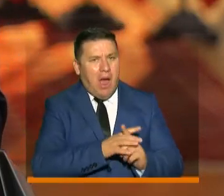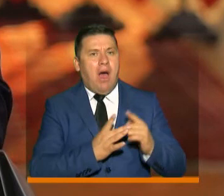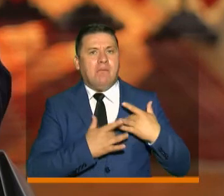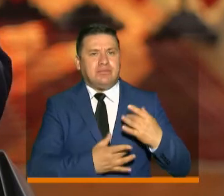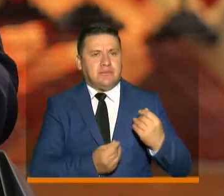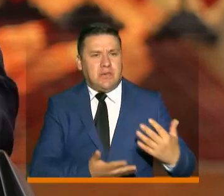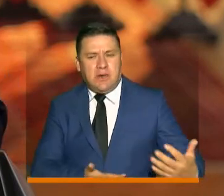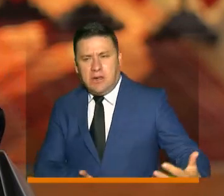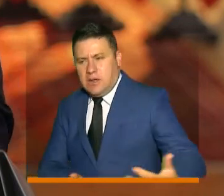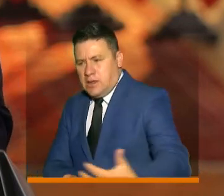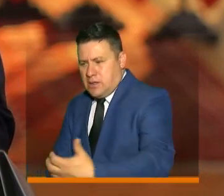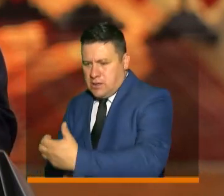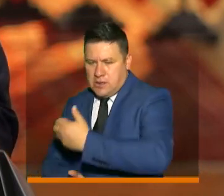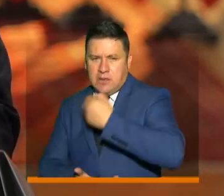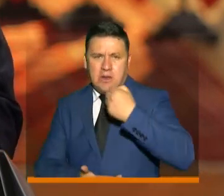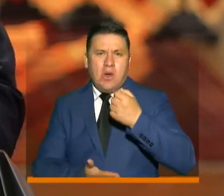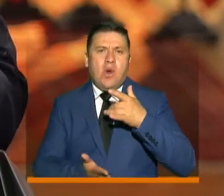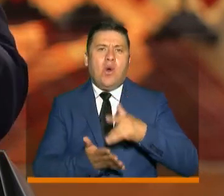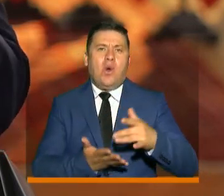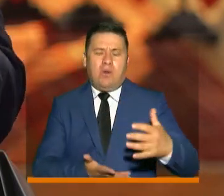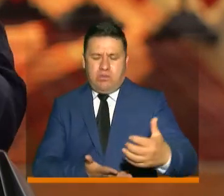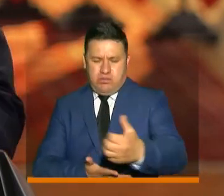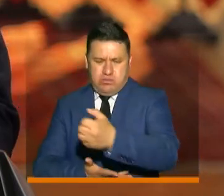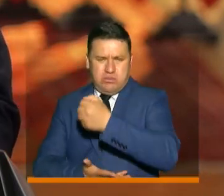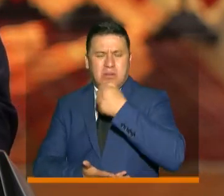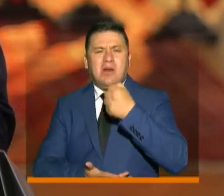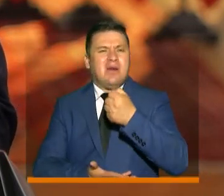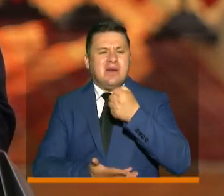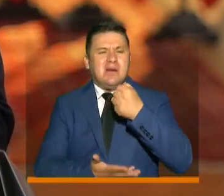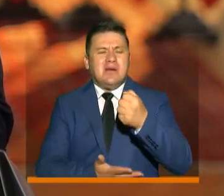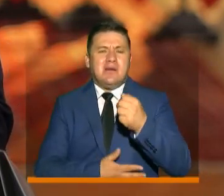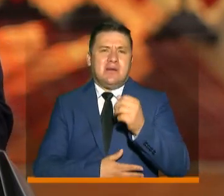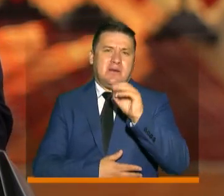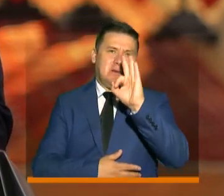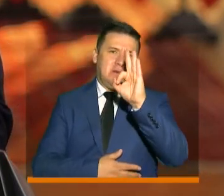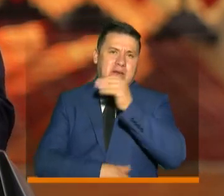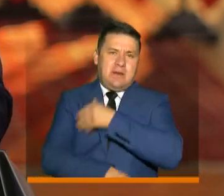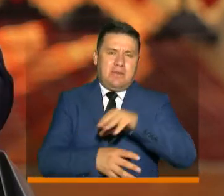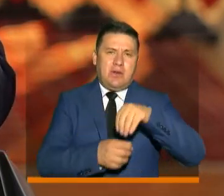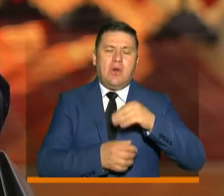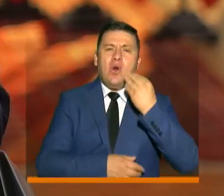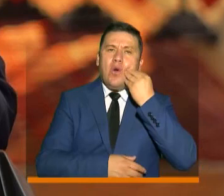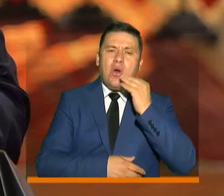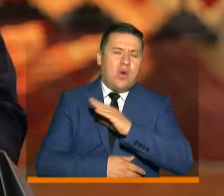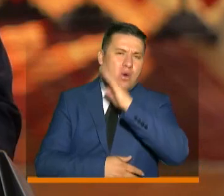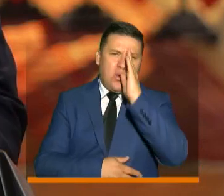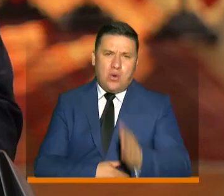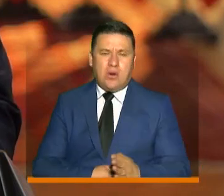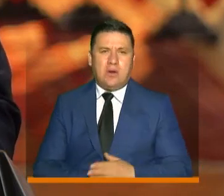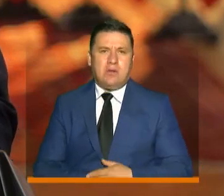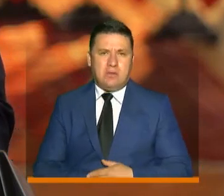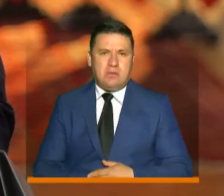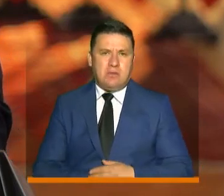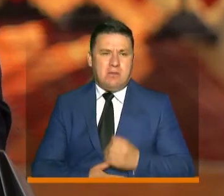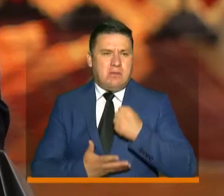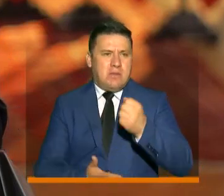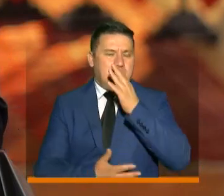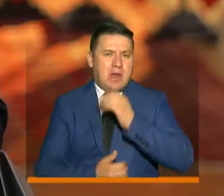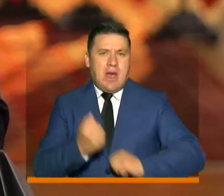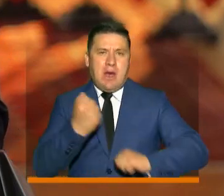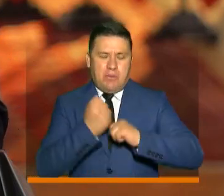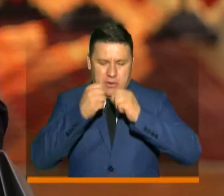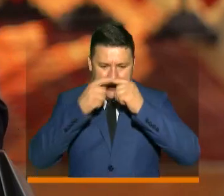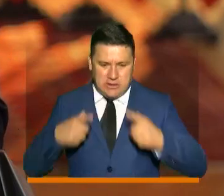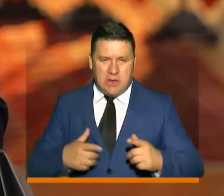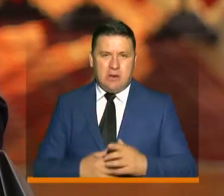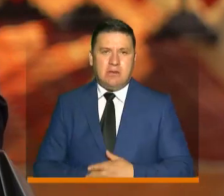una renta básica de emergencia para llegar a cerca de 3 millones de hogares que nunca habían recibido apoyos del